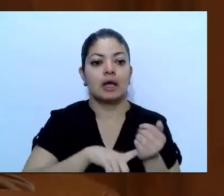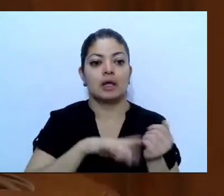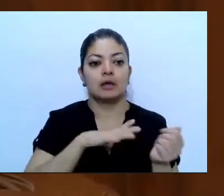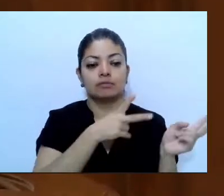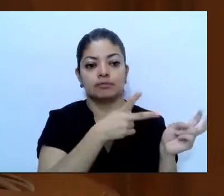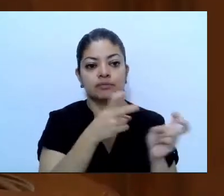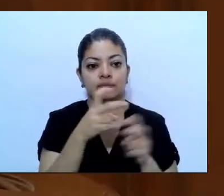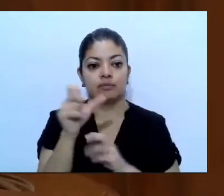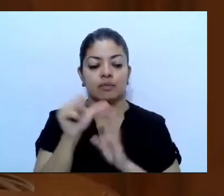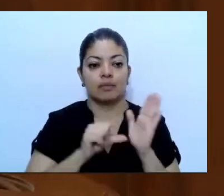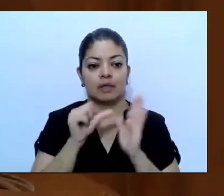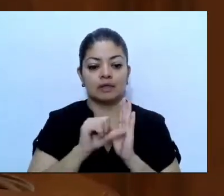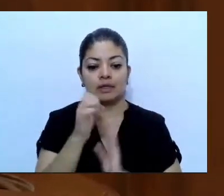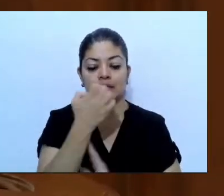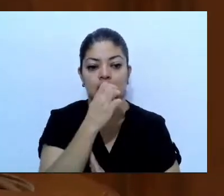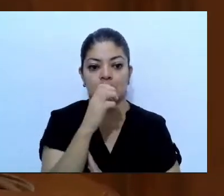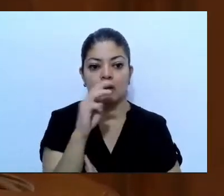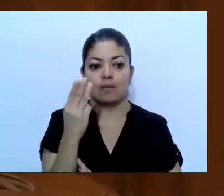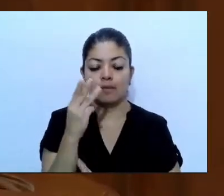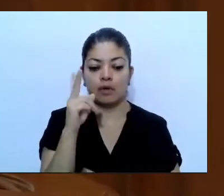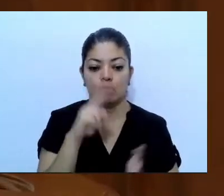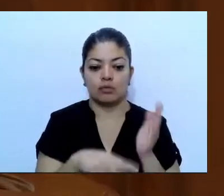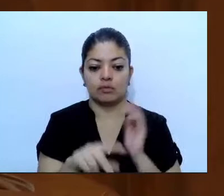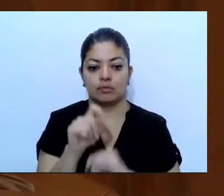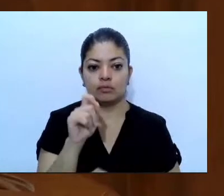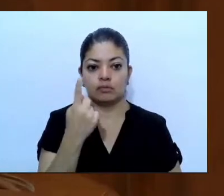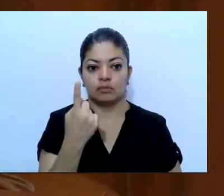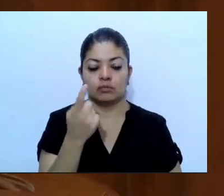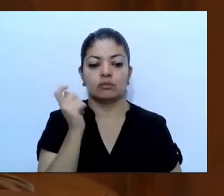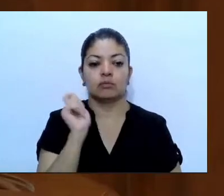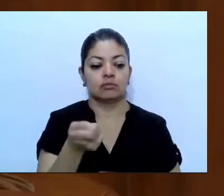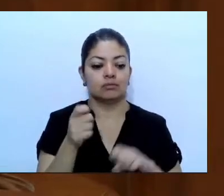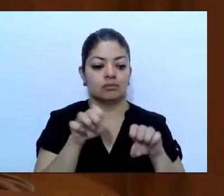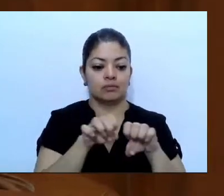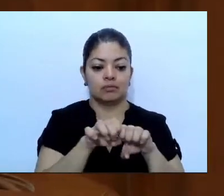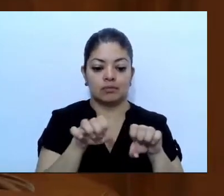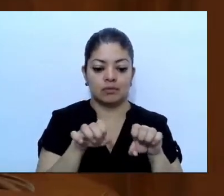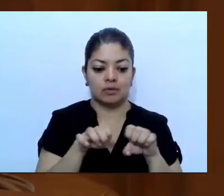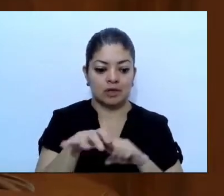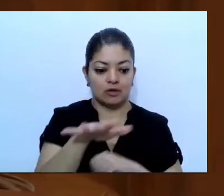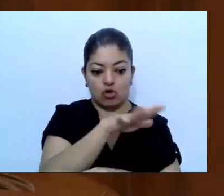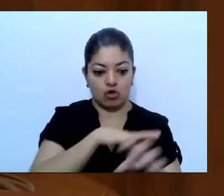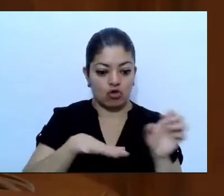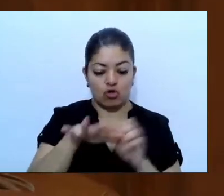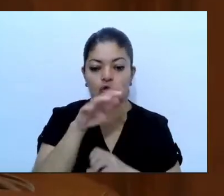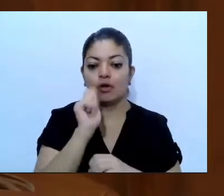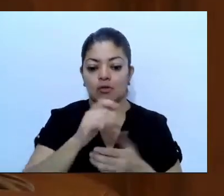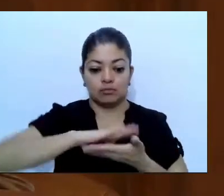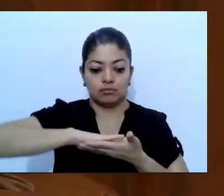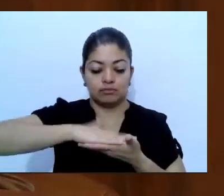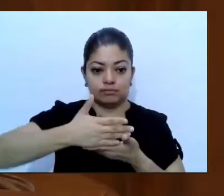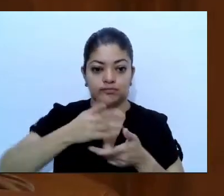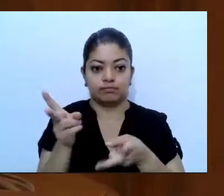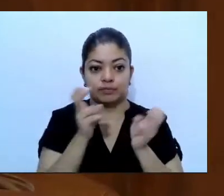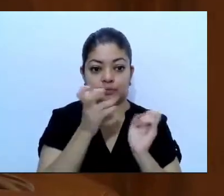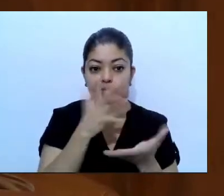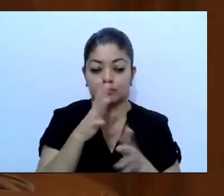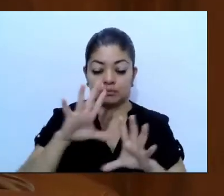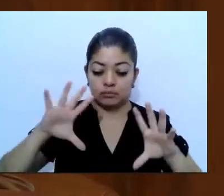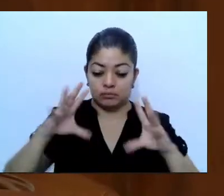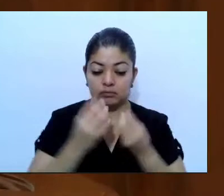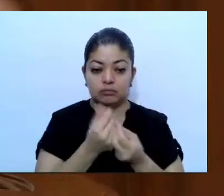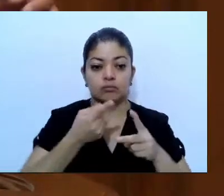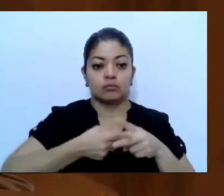meses de enero a mayo de 2021 todo el equipo de cómputo, valuado en aproximadamente 400,000